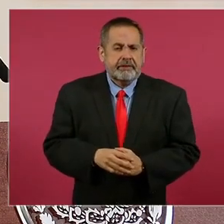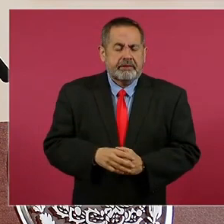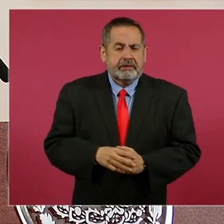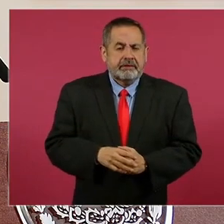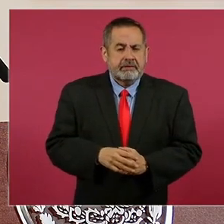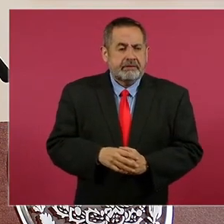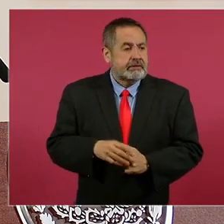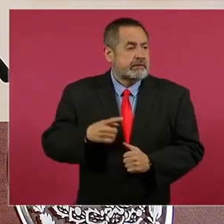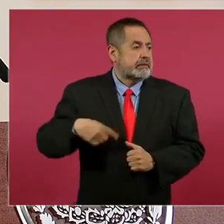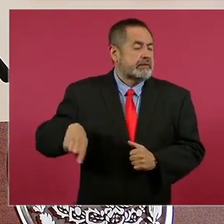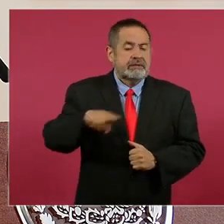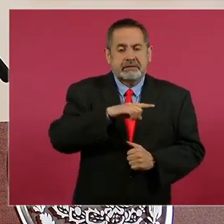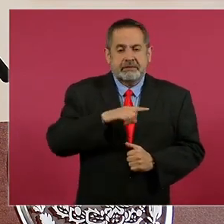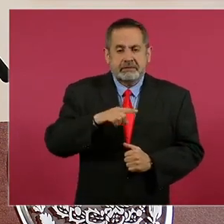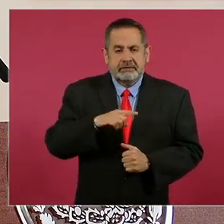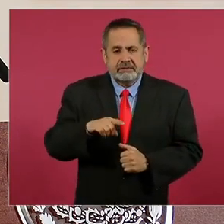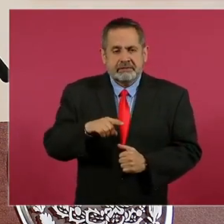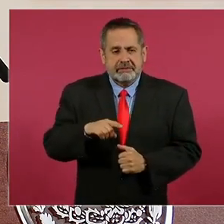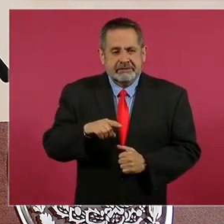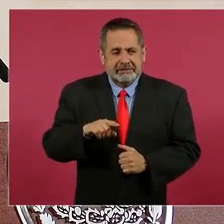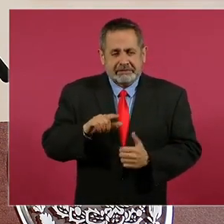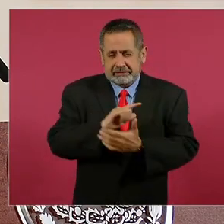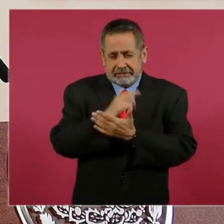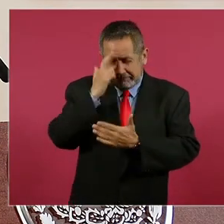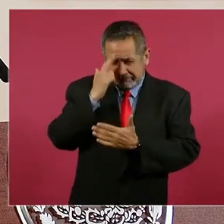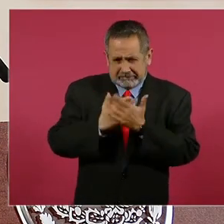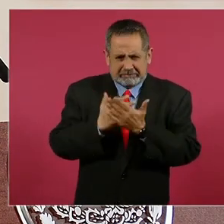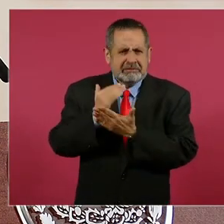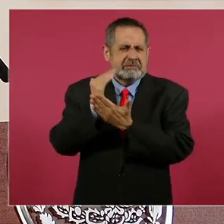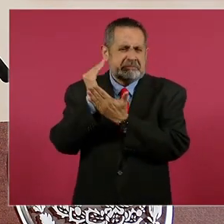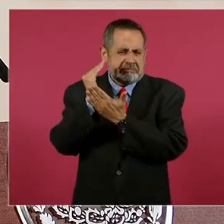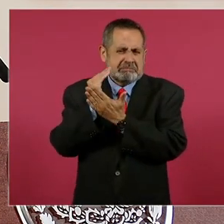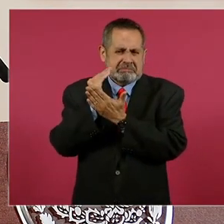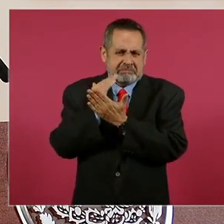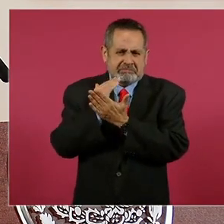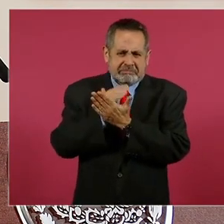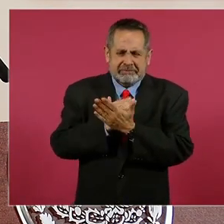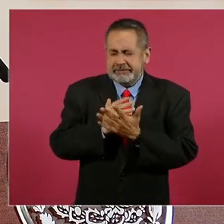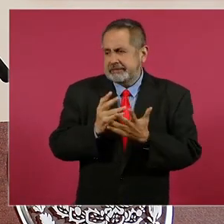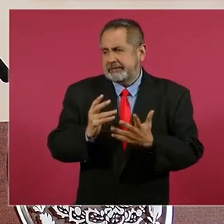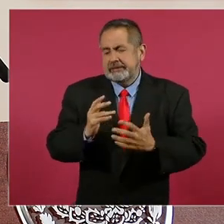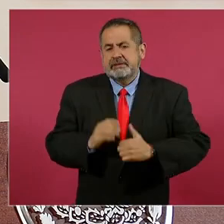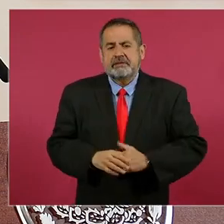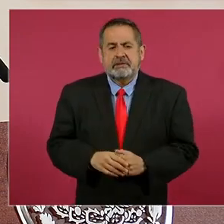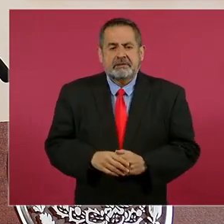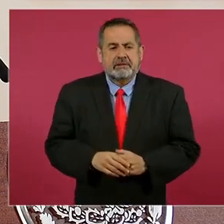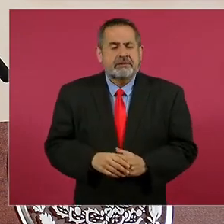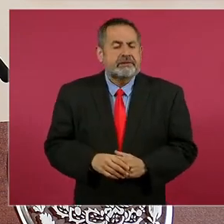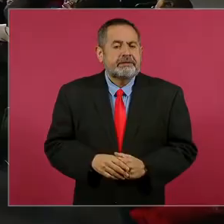va bajando la incidencia delictiva. ¿Cómo quisieran?